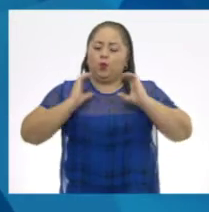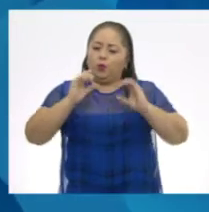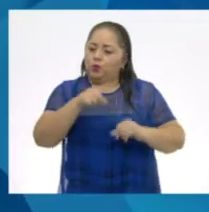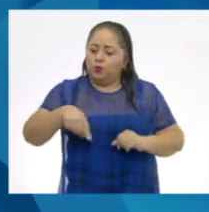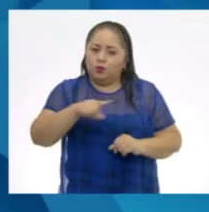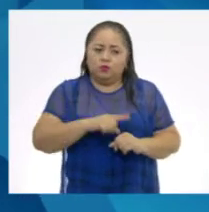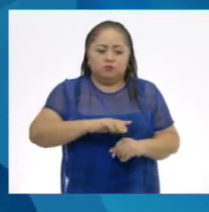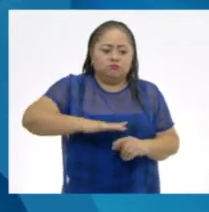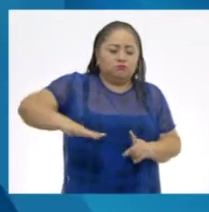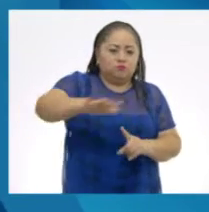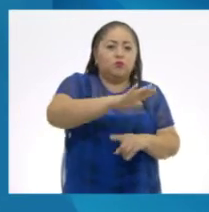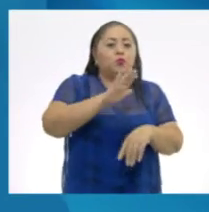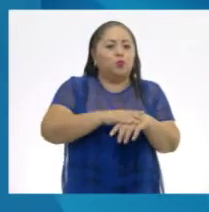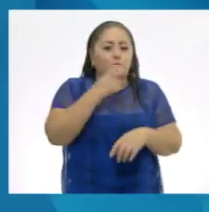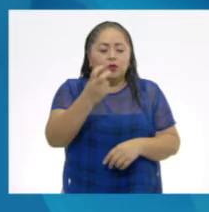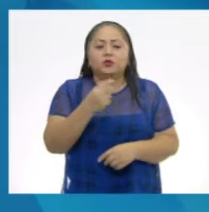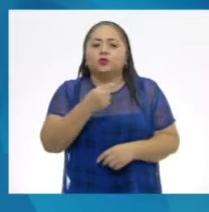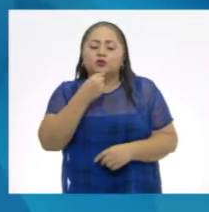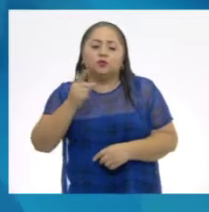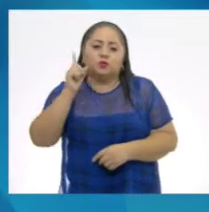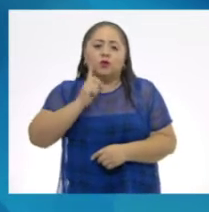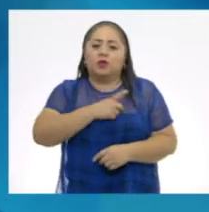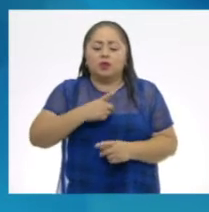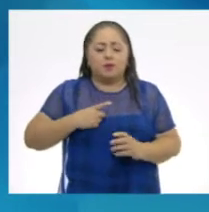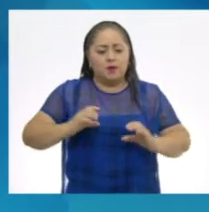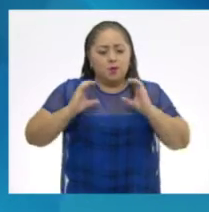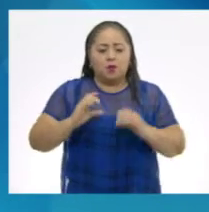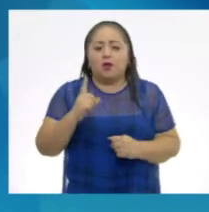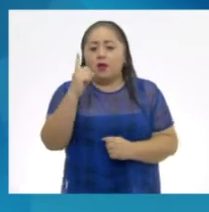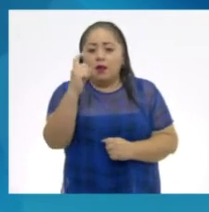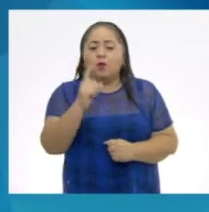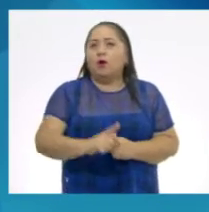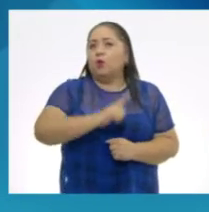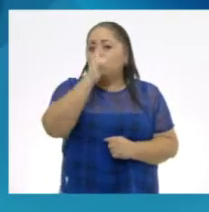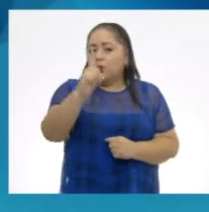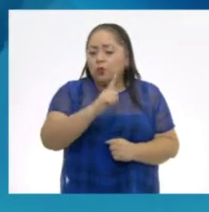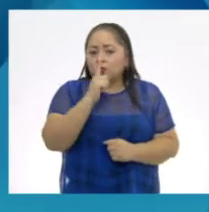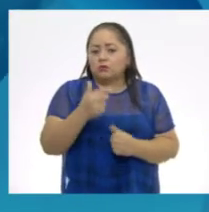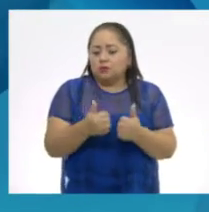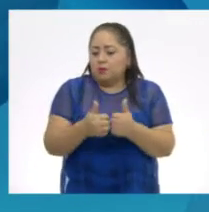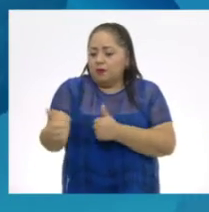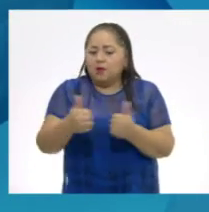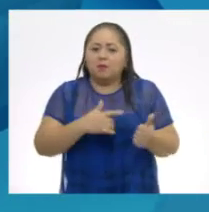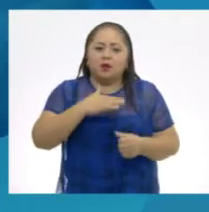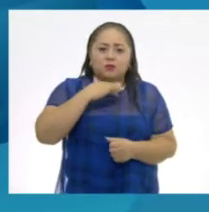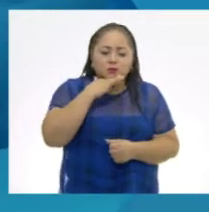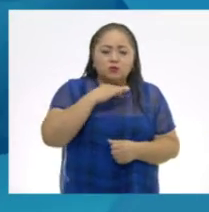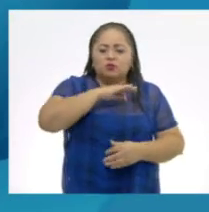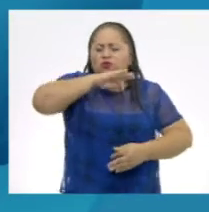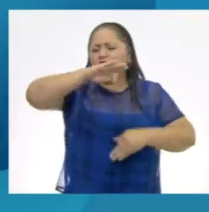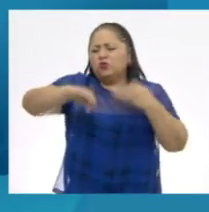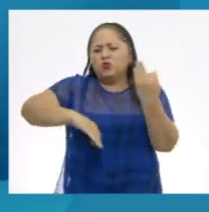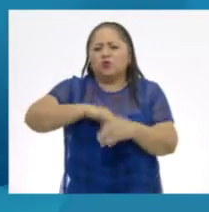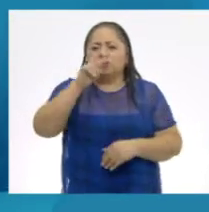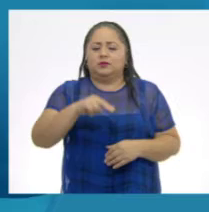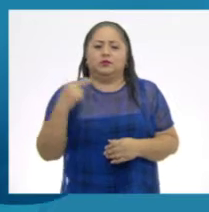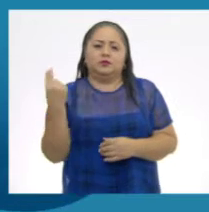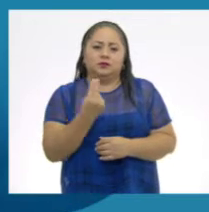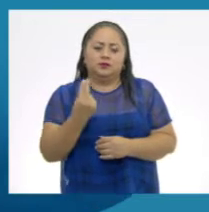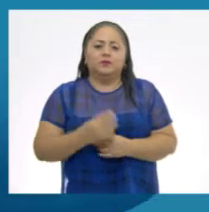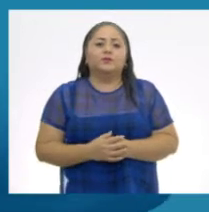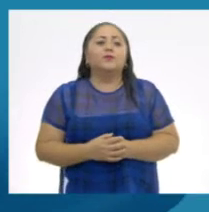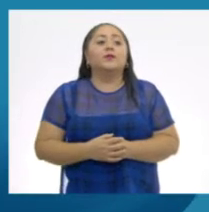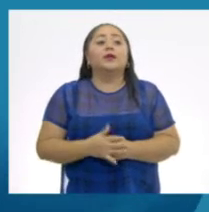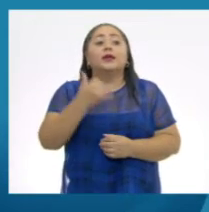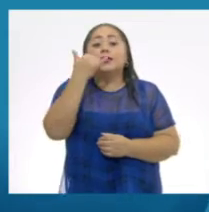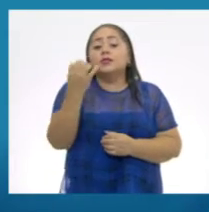ambiente. Por eso, las niñas y los niños deben de cuidar el agua, la luz, separar residuos, hacer todas las acciones necesarias.